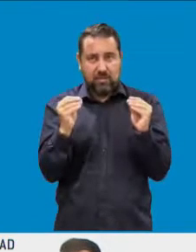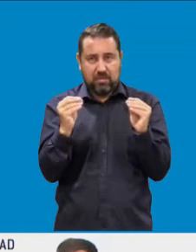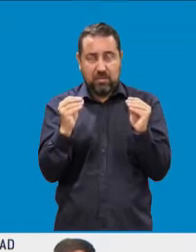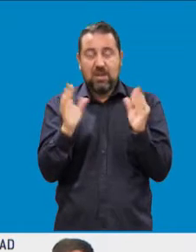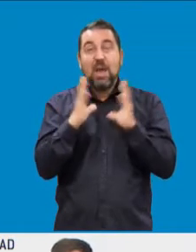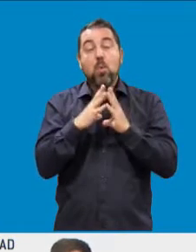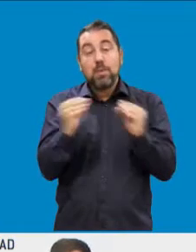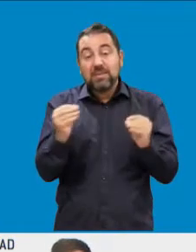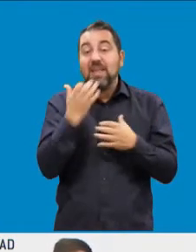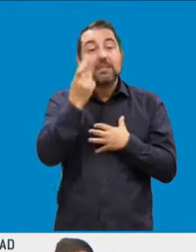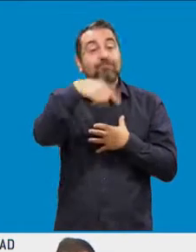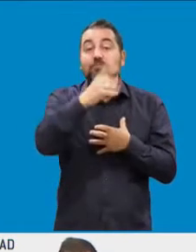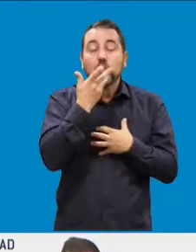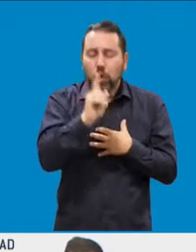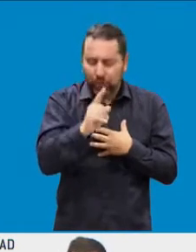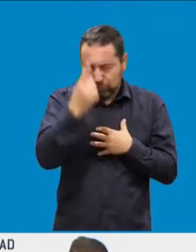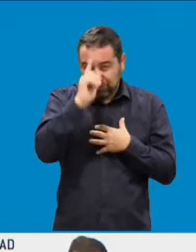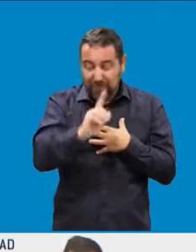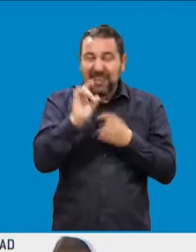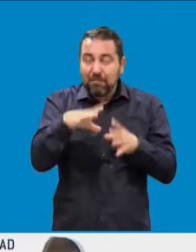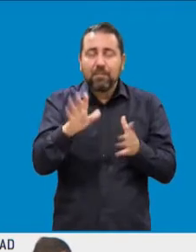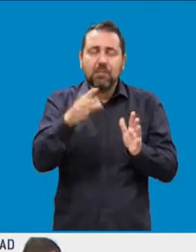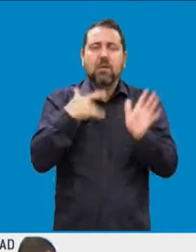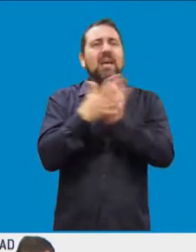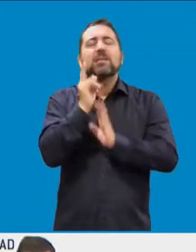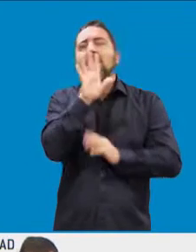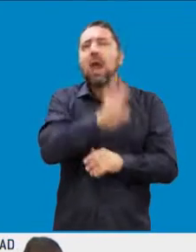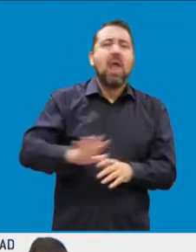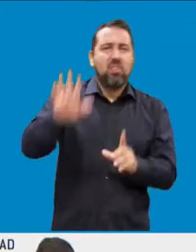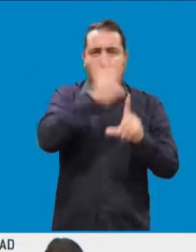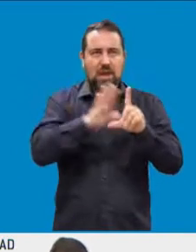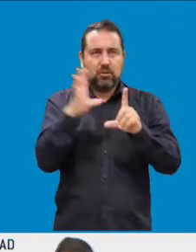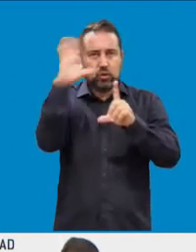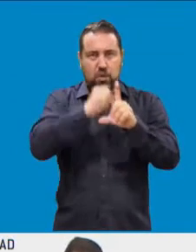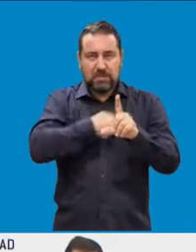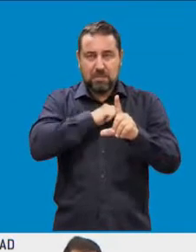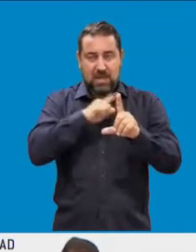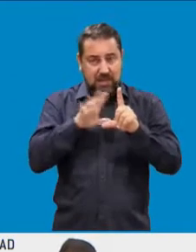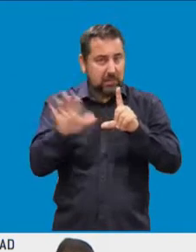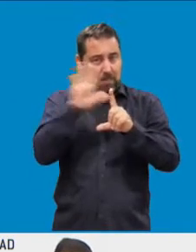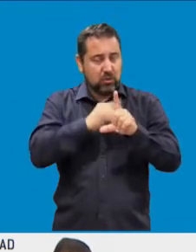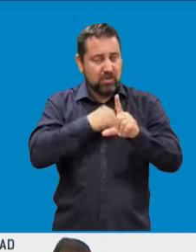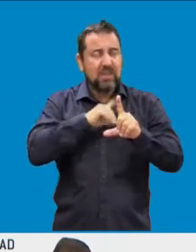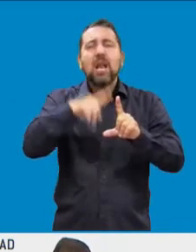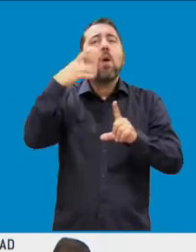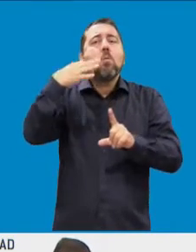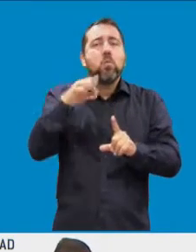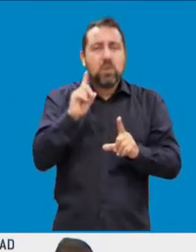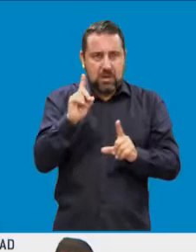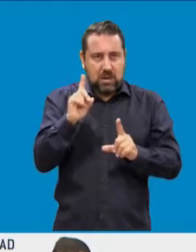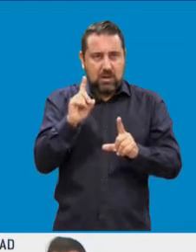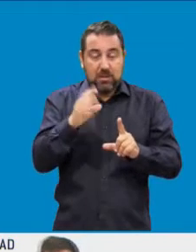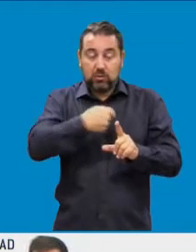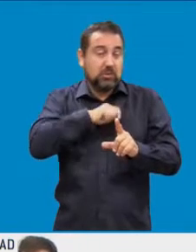Es una universidad, si no la conocéis, es la única universidad nacional, de ámbito nacional en toda